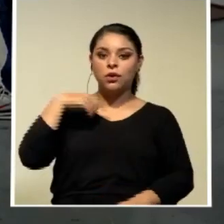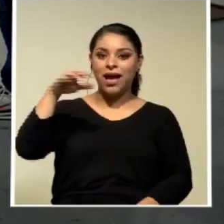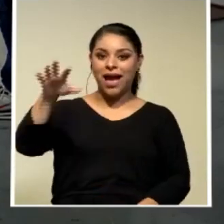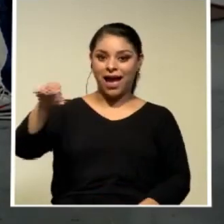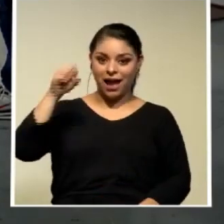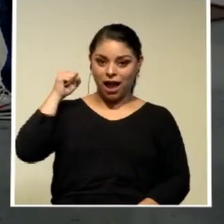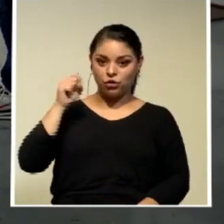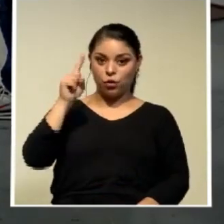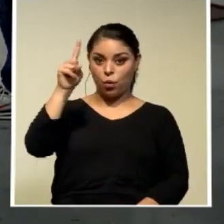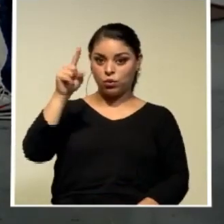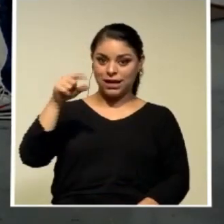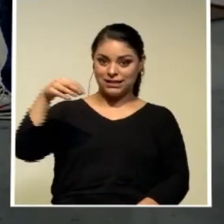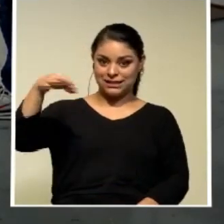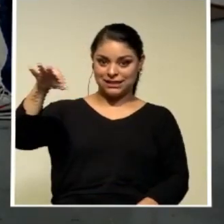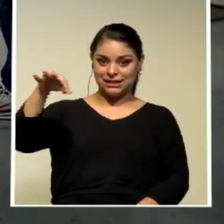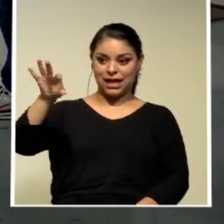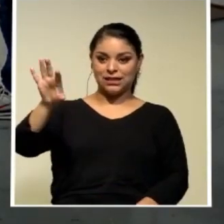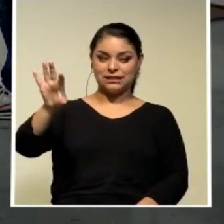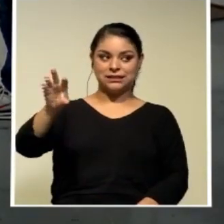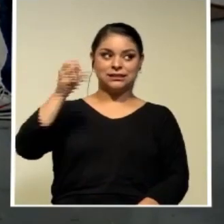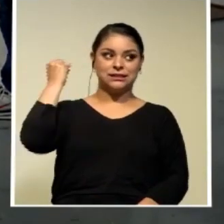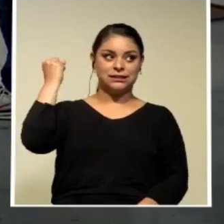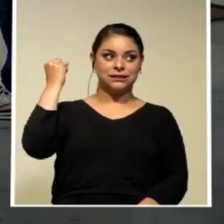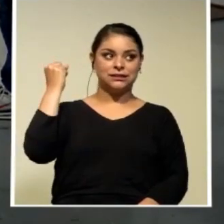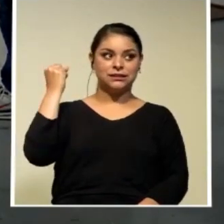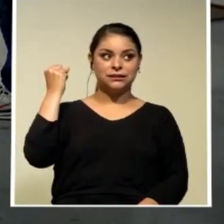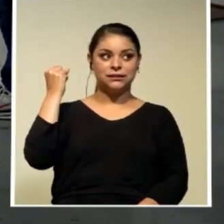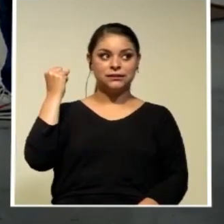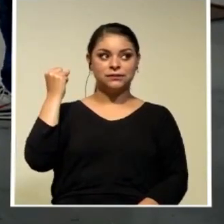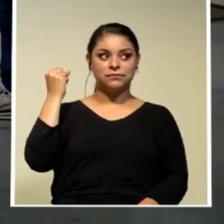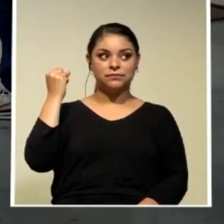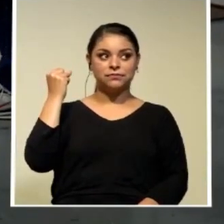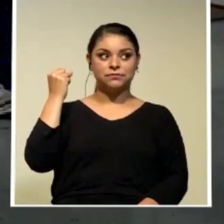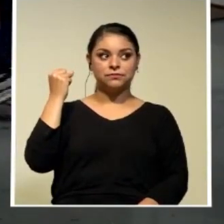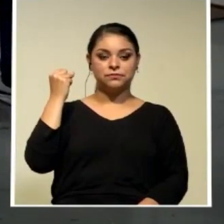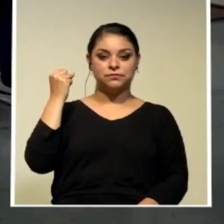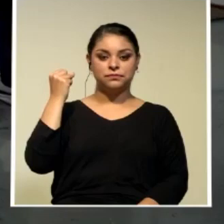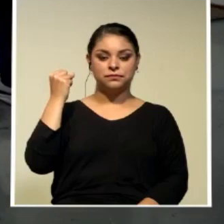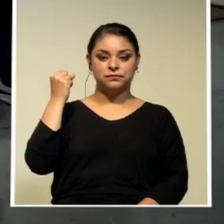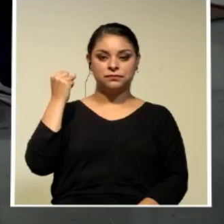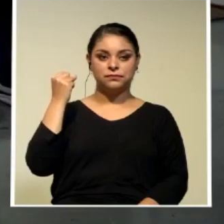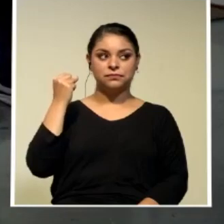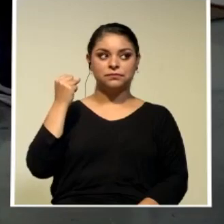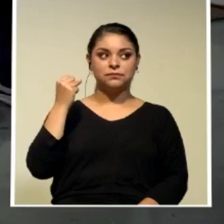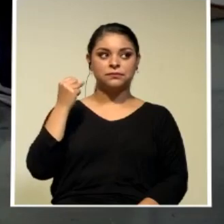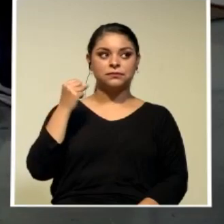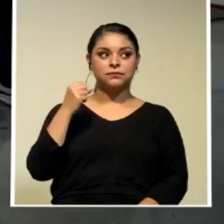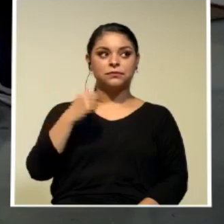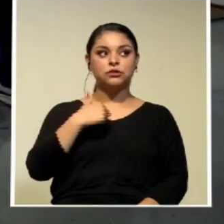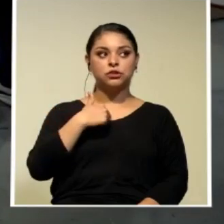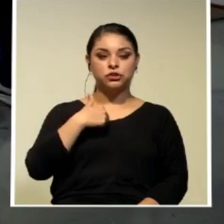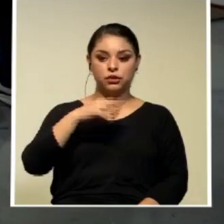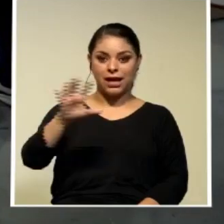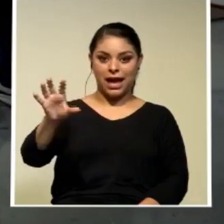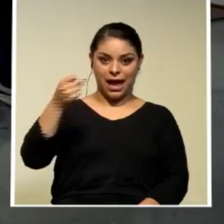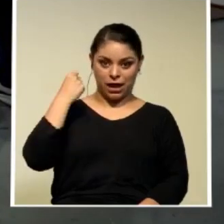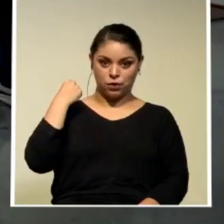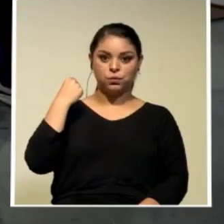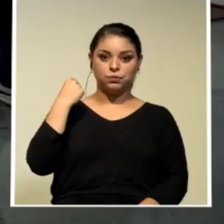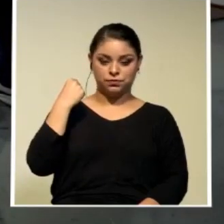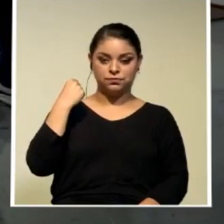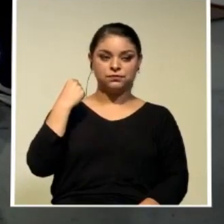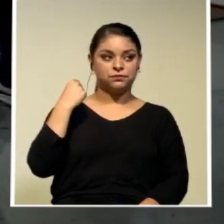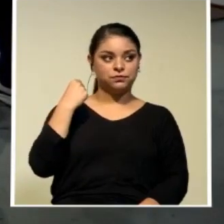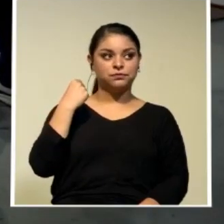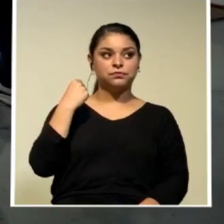aquí, quitarla. Ay, Santa María. Ay, es que están bien pegadas. Está bien Vamos pegada. Vamos a jalarlas. Ajá. Aquí.